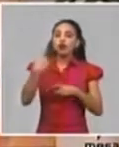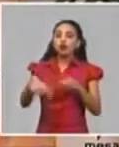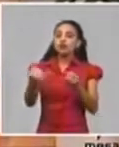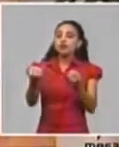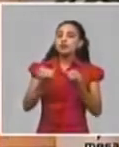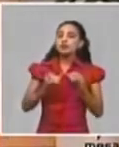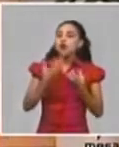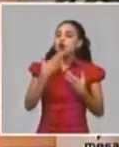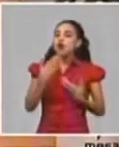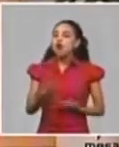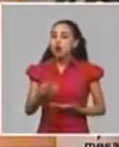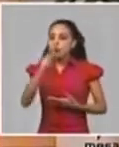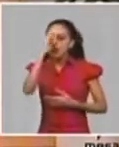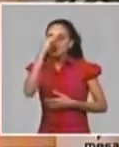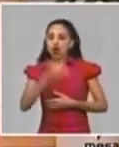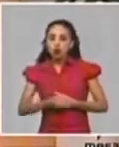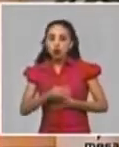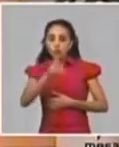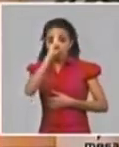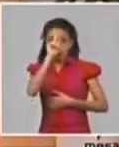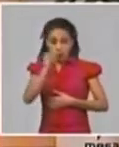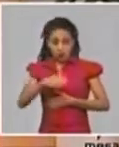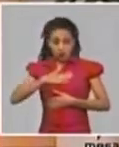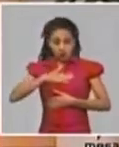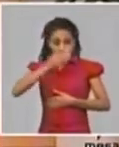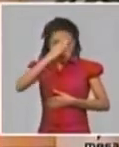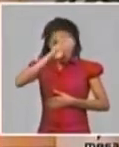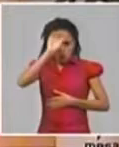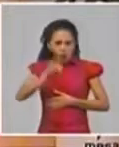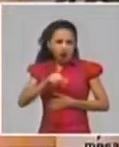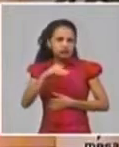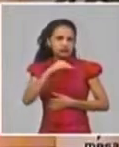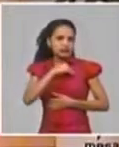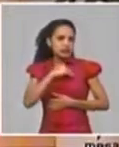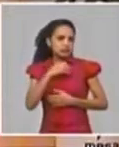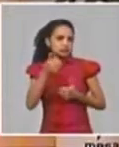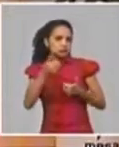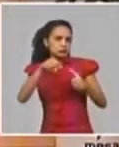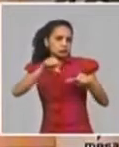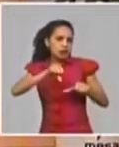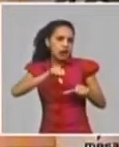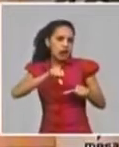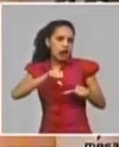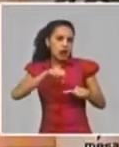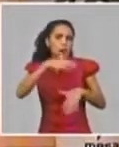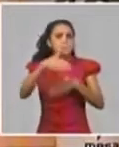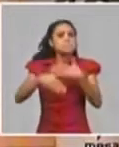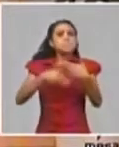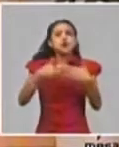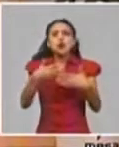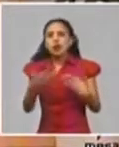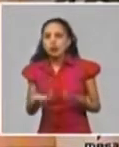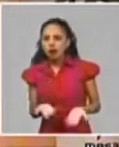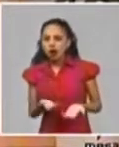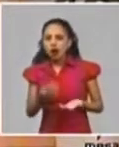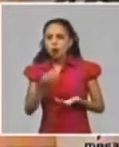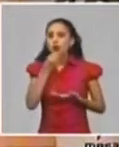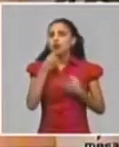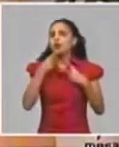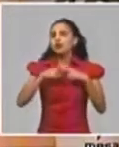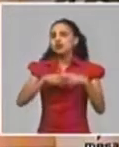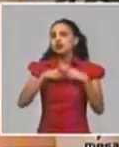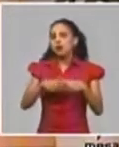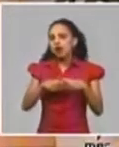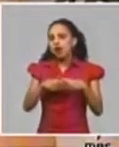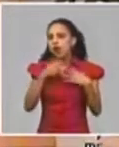los colaboradores, cómo se sienten, cómo están, qué problemas pueden tener que haya que resolver a todos esos niveles, cuáles son